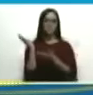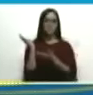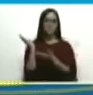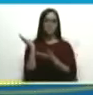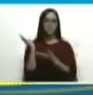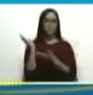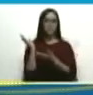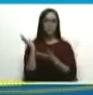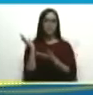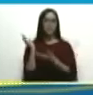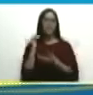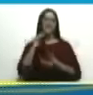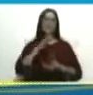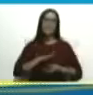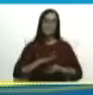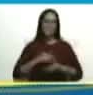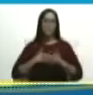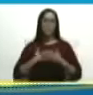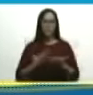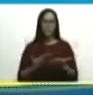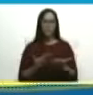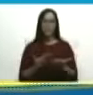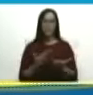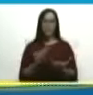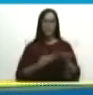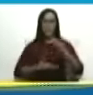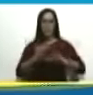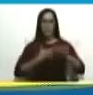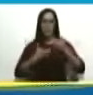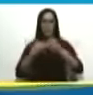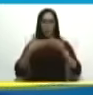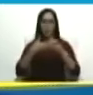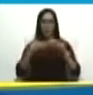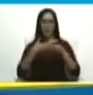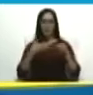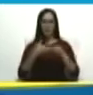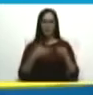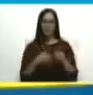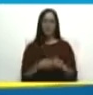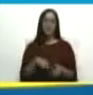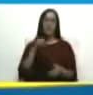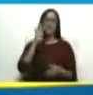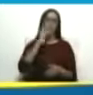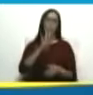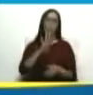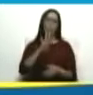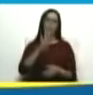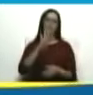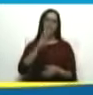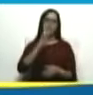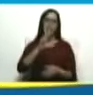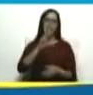Estamos entregando equivalente en dólares la bicoca de